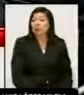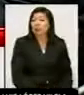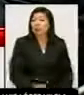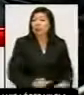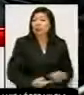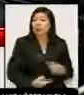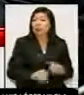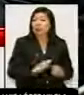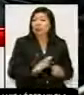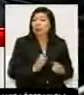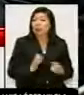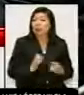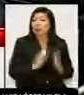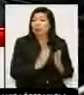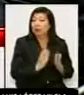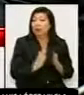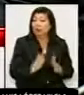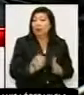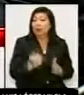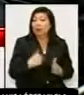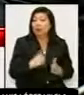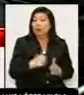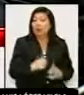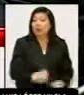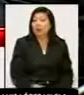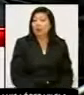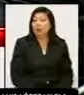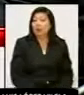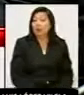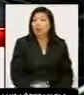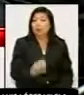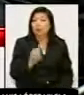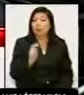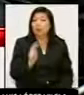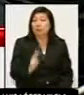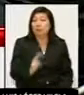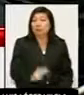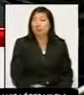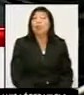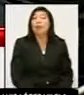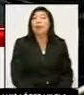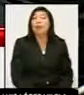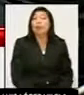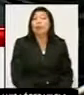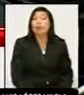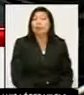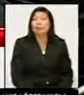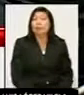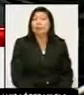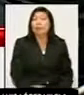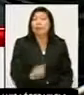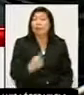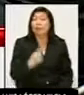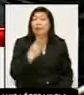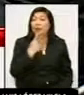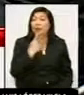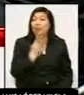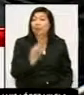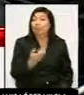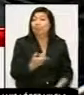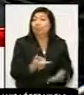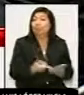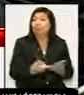regresar a un estado de orden, que es lo que nosotros miramos. Y eso, por eso hemos hecho